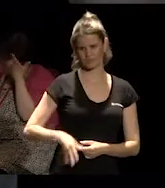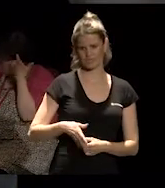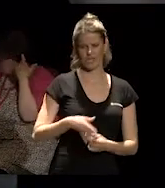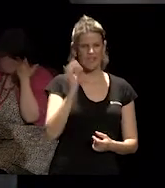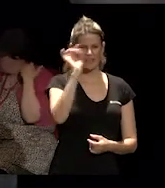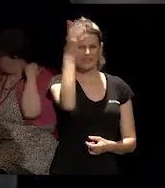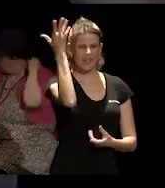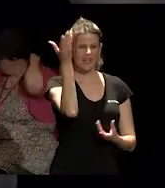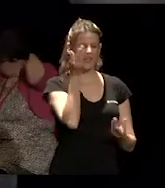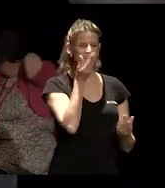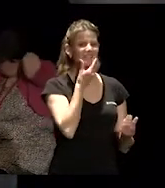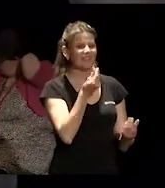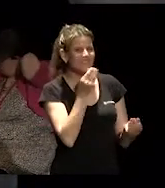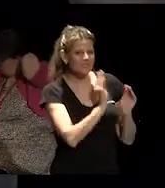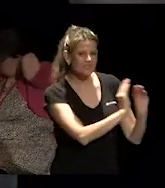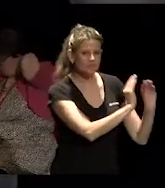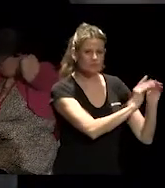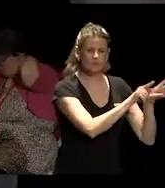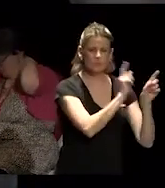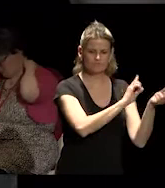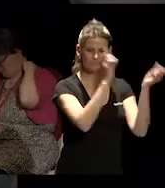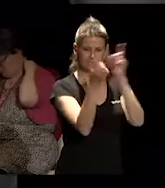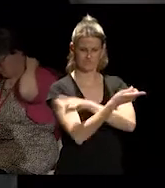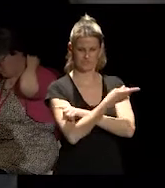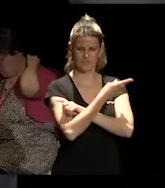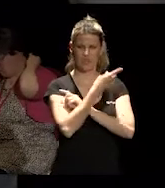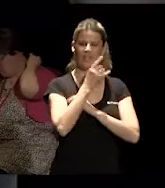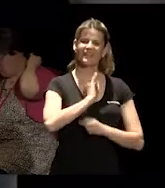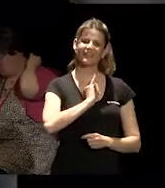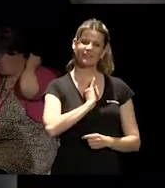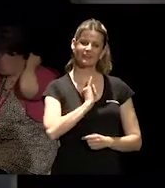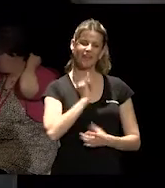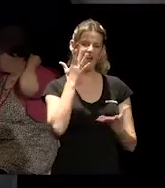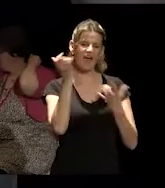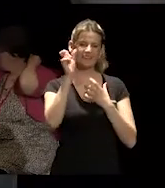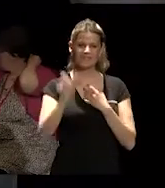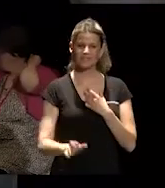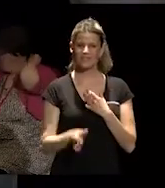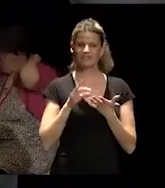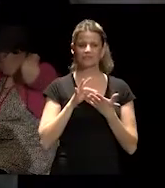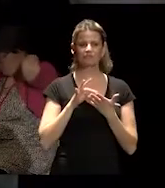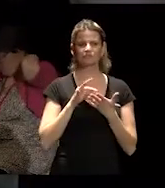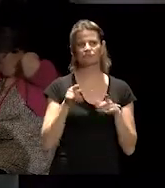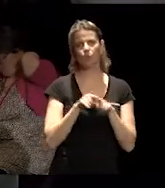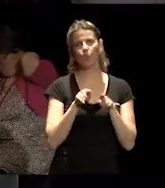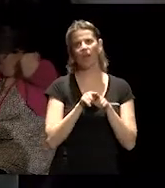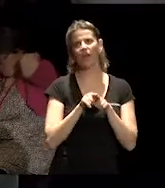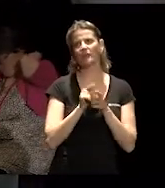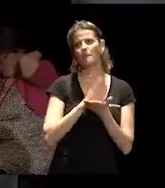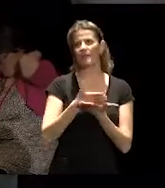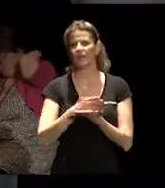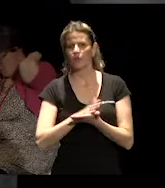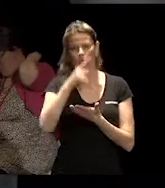estéticas. También porque retorna al artista su identidad de servidor social y cultural, de ser un